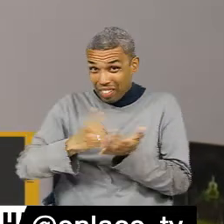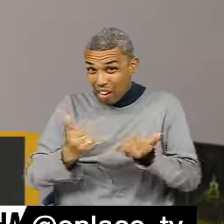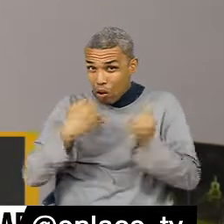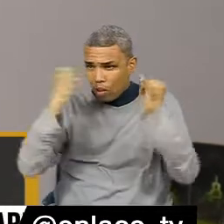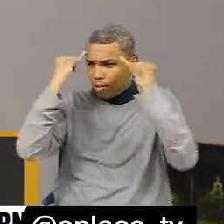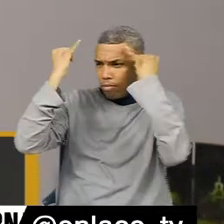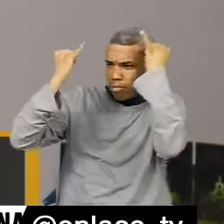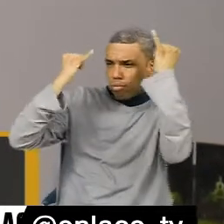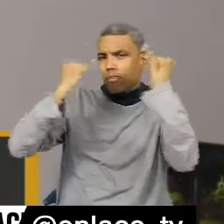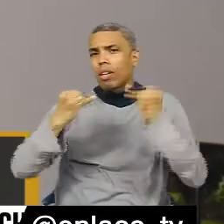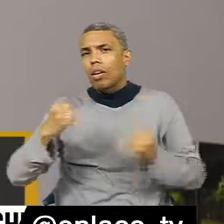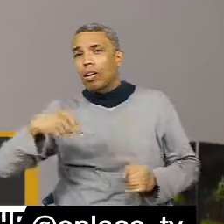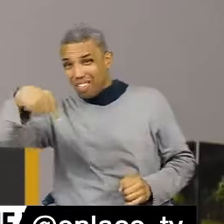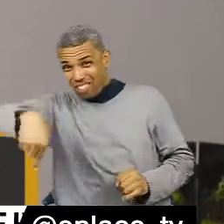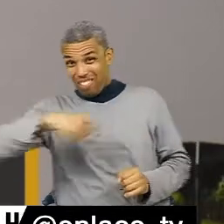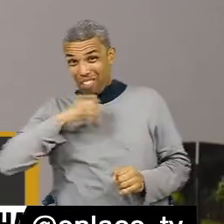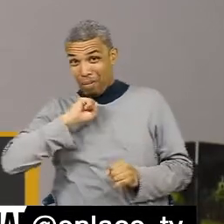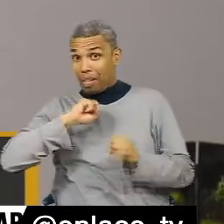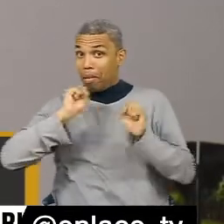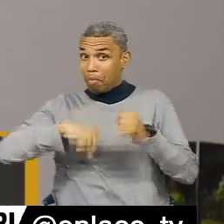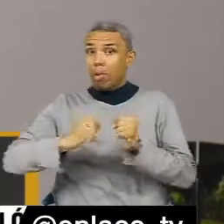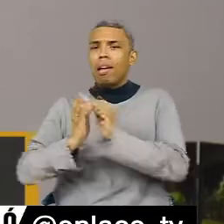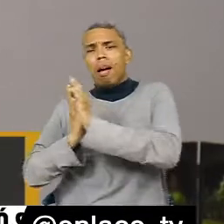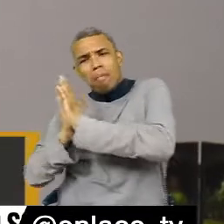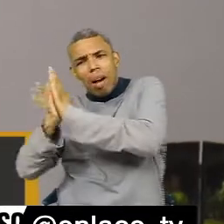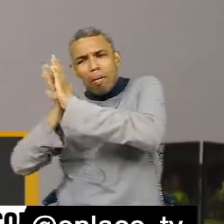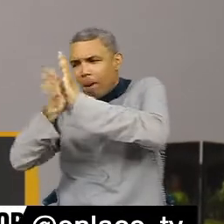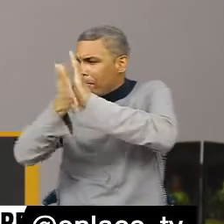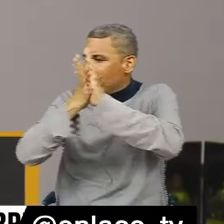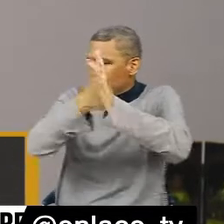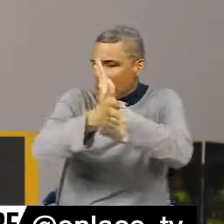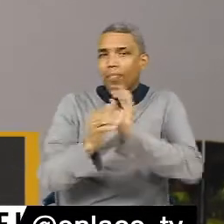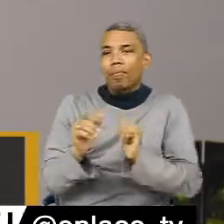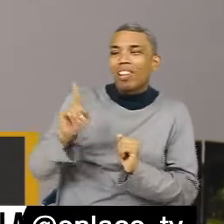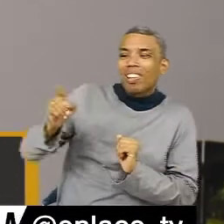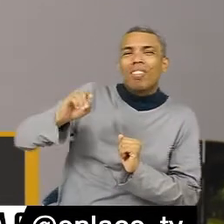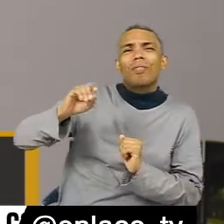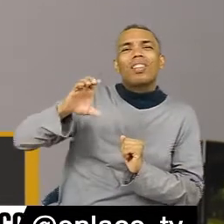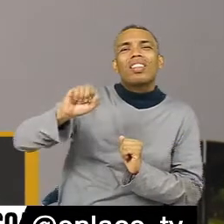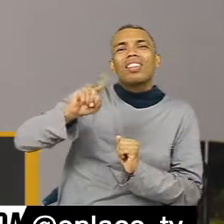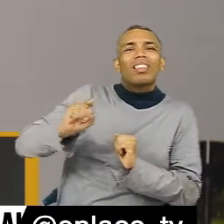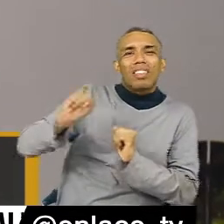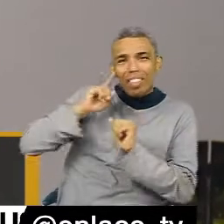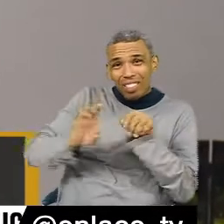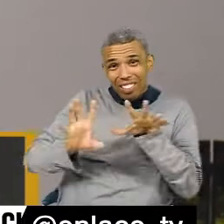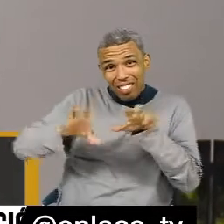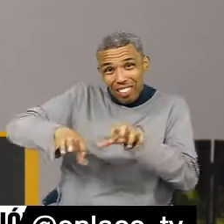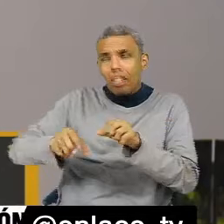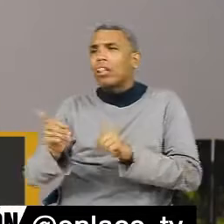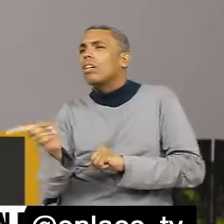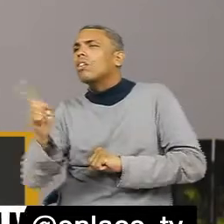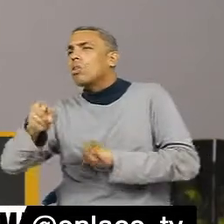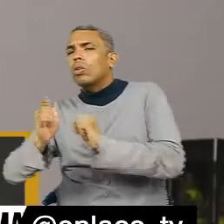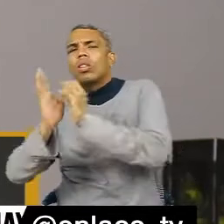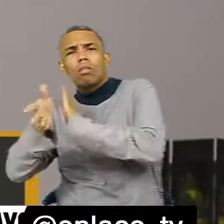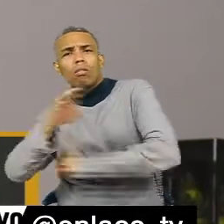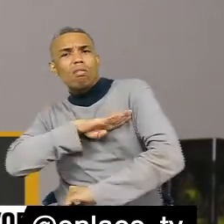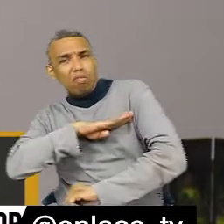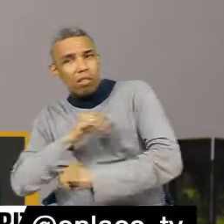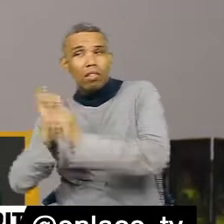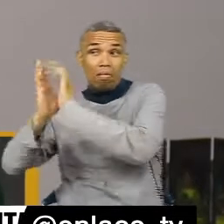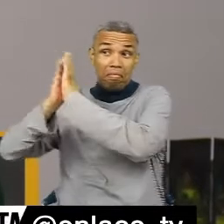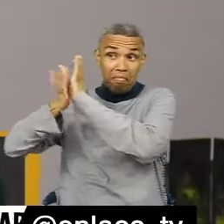y en Barranca Bermeja se puedan dar a conocer a las corporaciones autónomas regionales, dar a conocer a las autoridades como la alcaldía, para